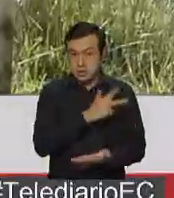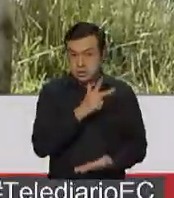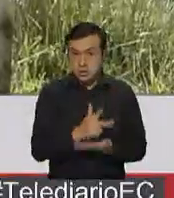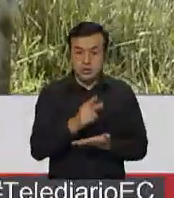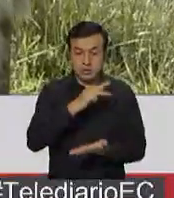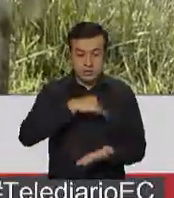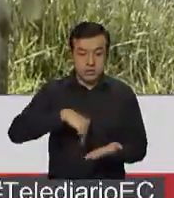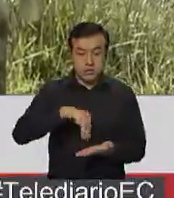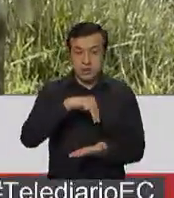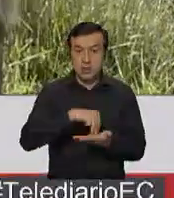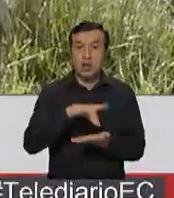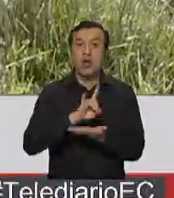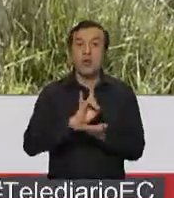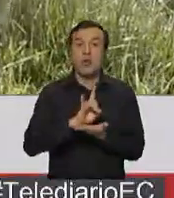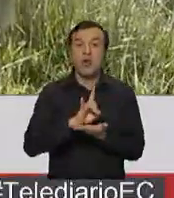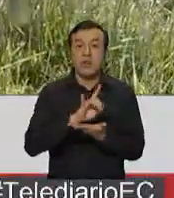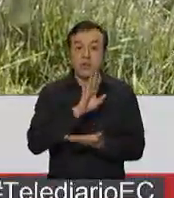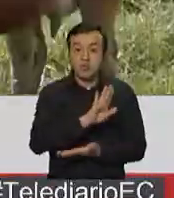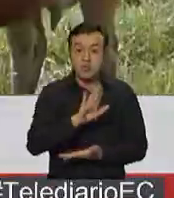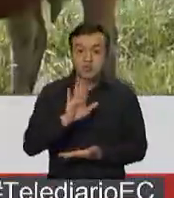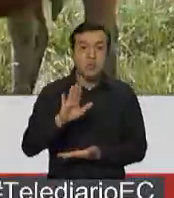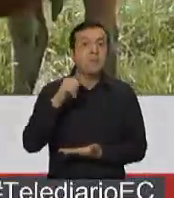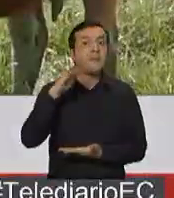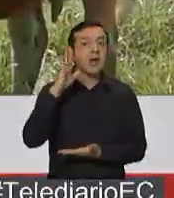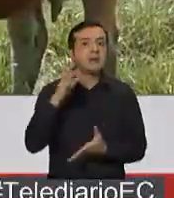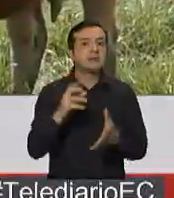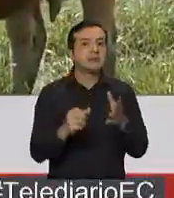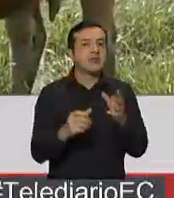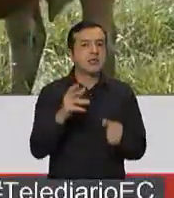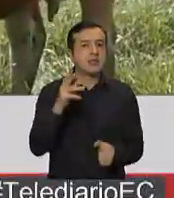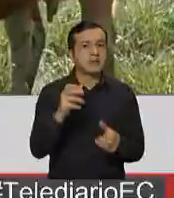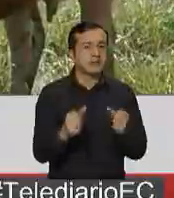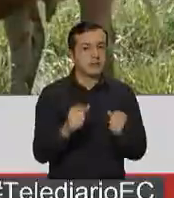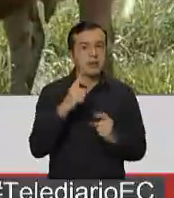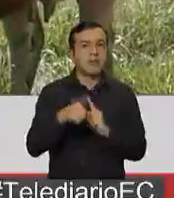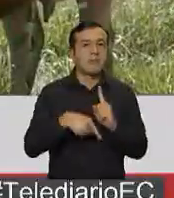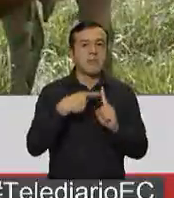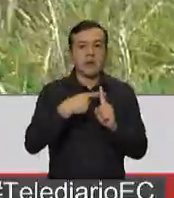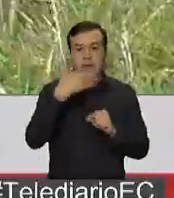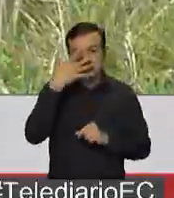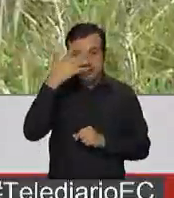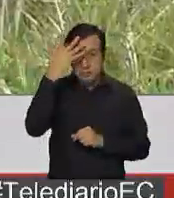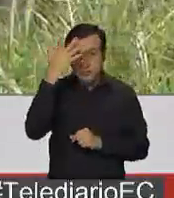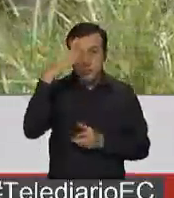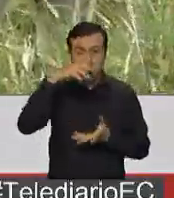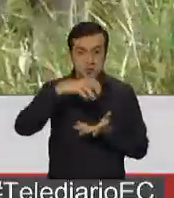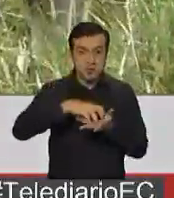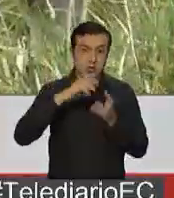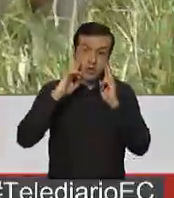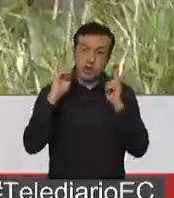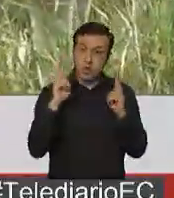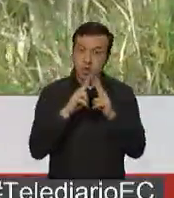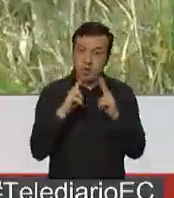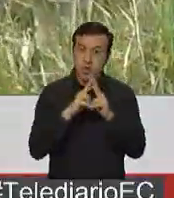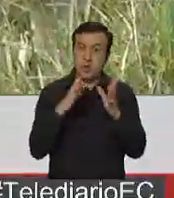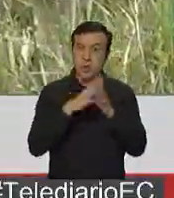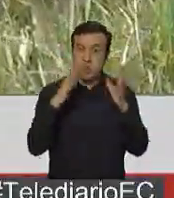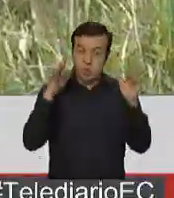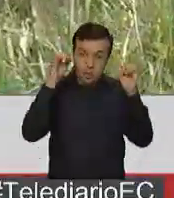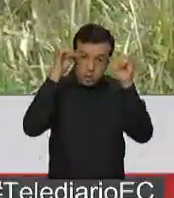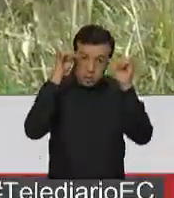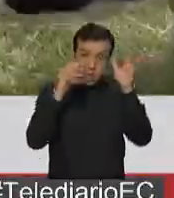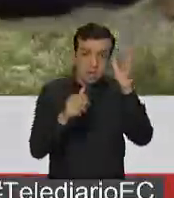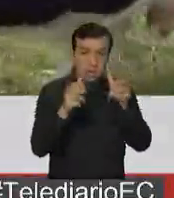ser las más representativas en la producción de leche, así como en Santo Domingo de los Áchilas, provincia reconocida por tener ganado de leche